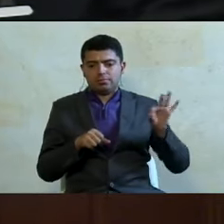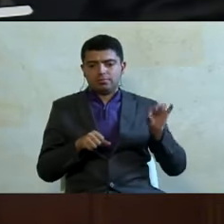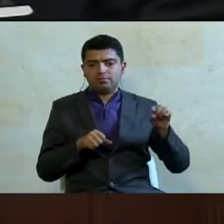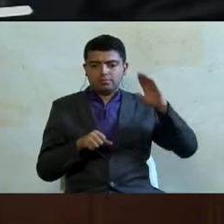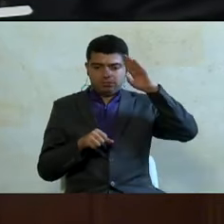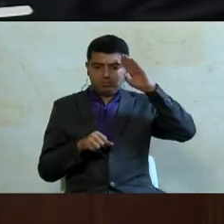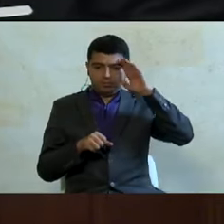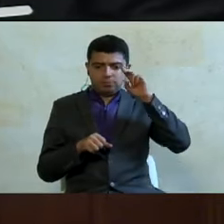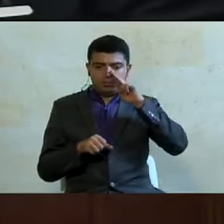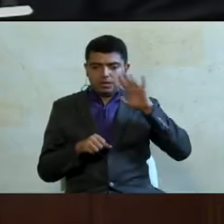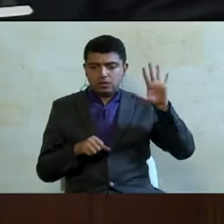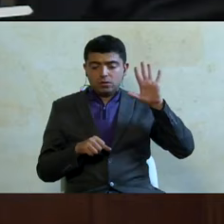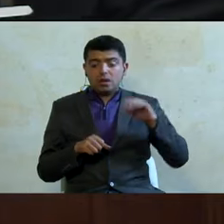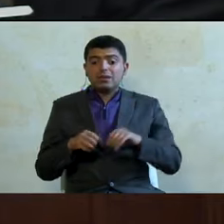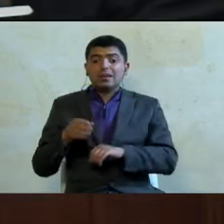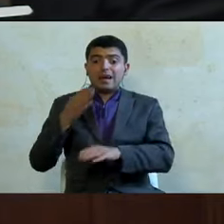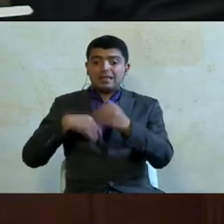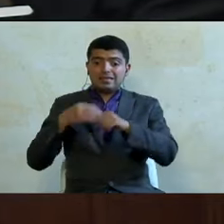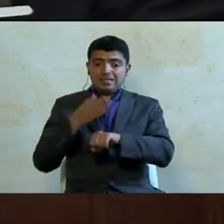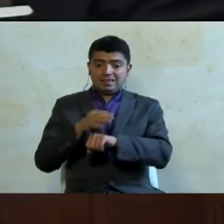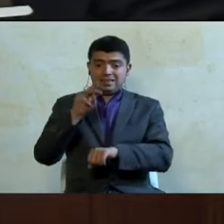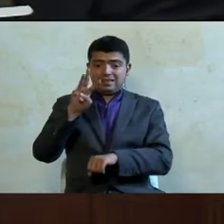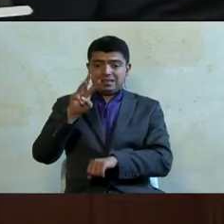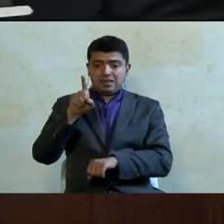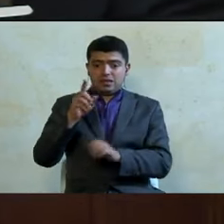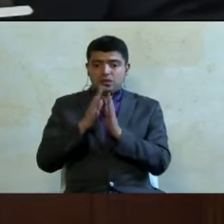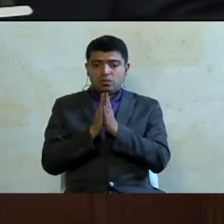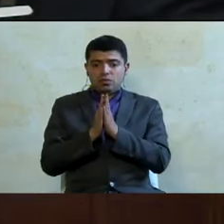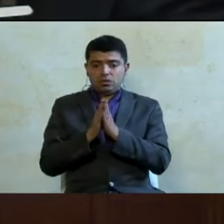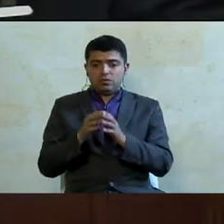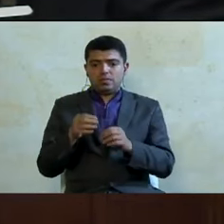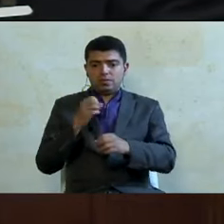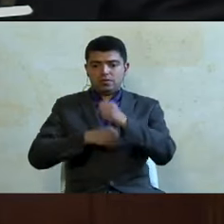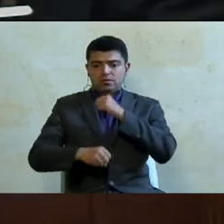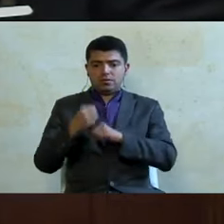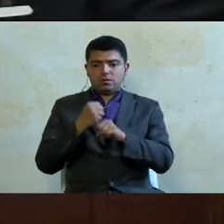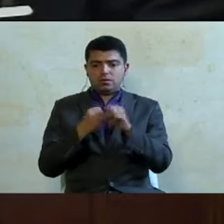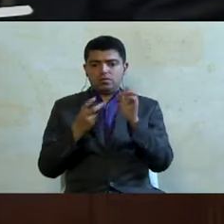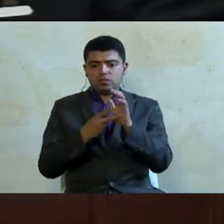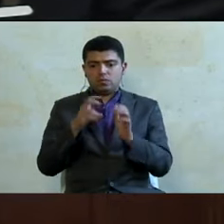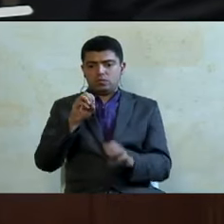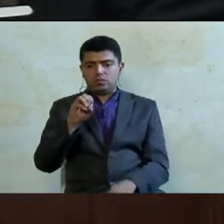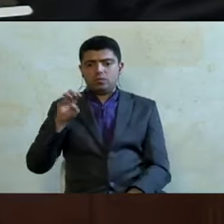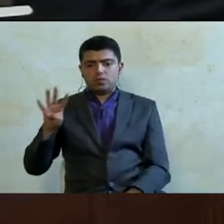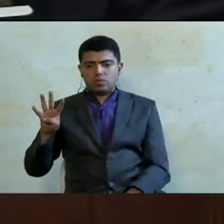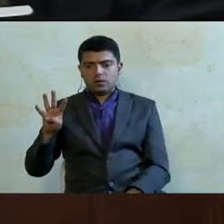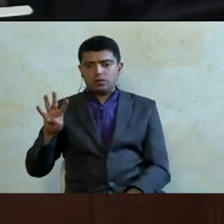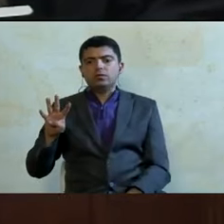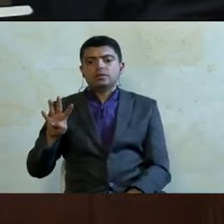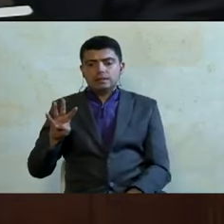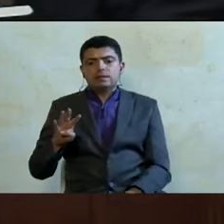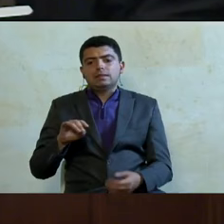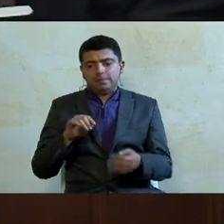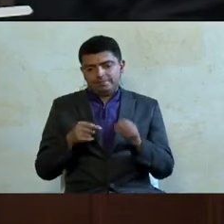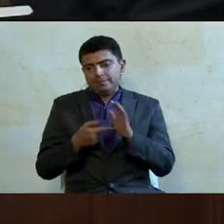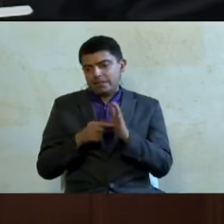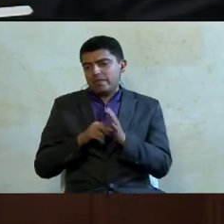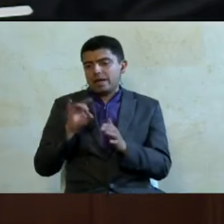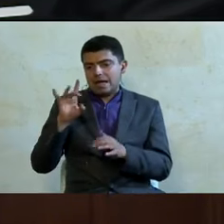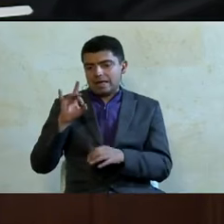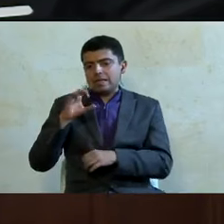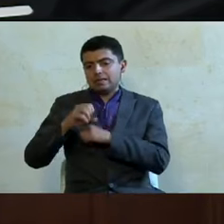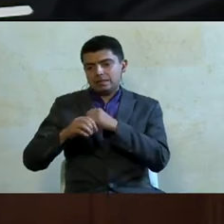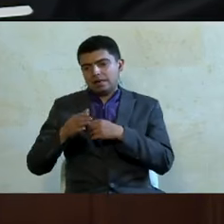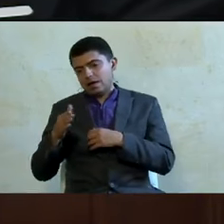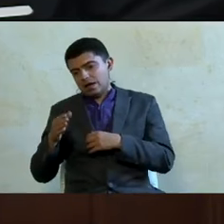antes del 31 de diciembre de 2004 lo hicieron bajo las condiciones de su tiempo asignación de retiro sería de 15 a 20 años pero debido